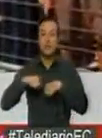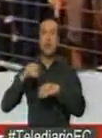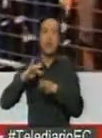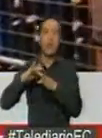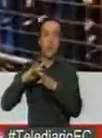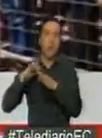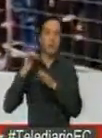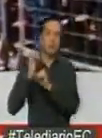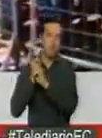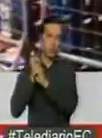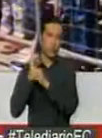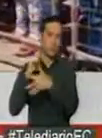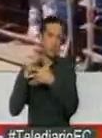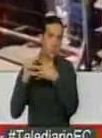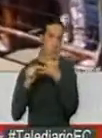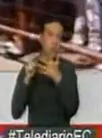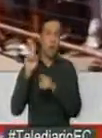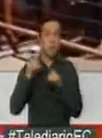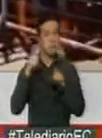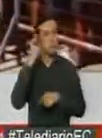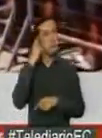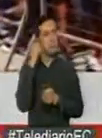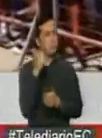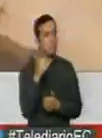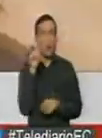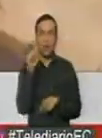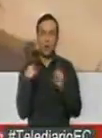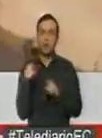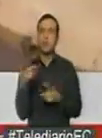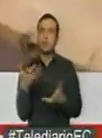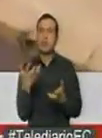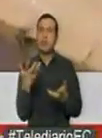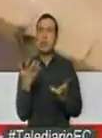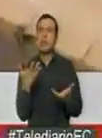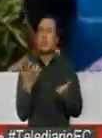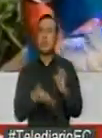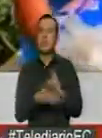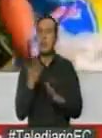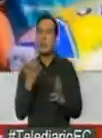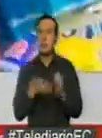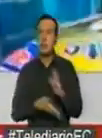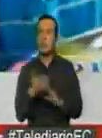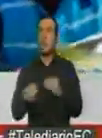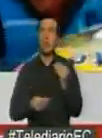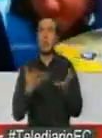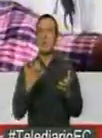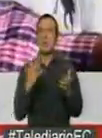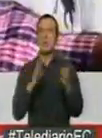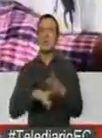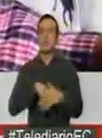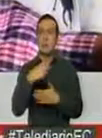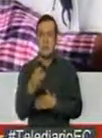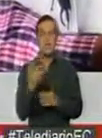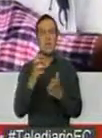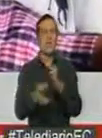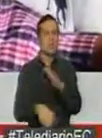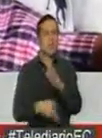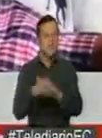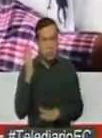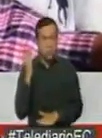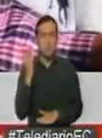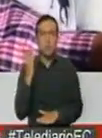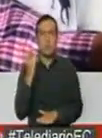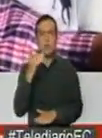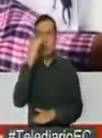algunos las medidas son oportunas, mientras que otros trataban de cruzar a como de lugar. Sí, es el principio, señor, de tomar